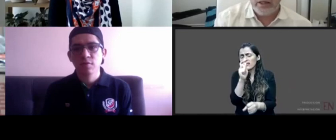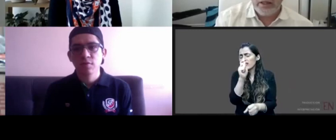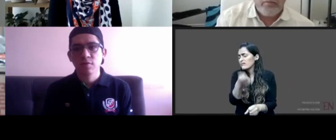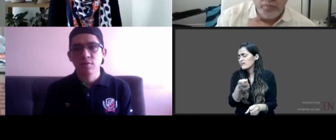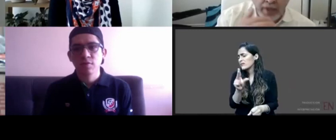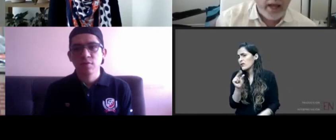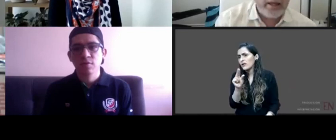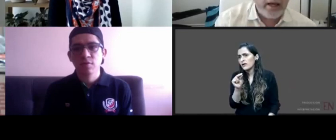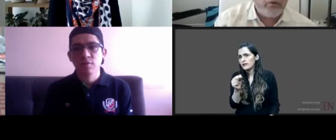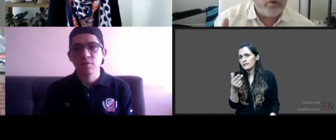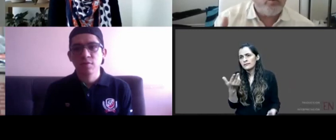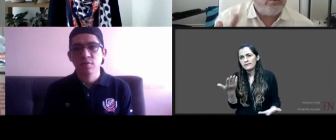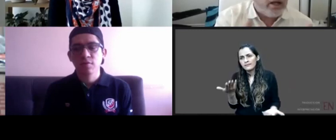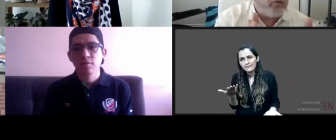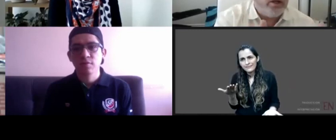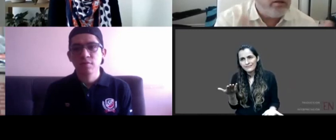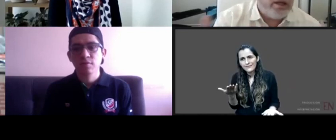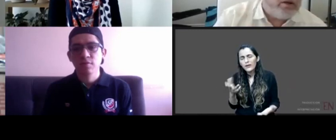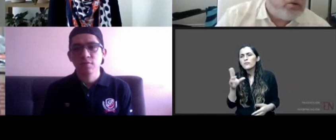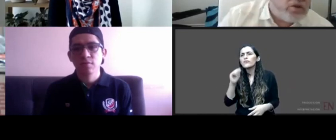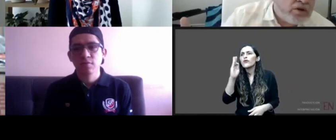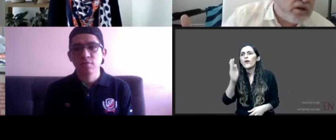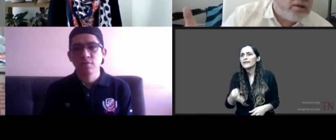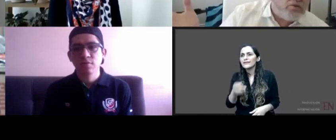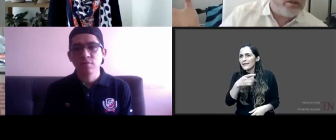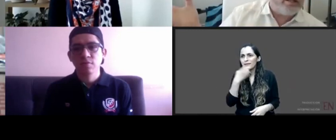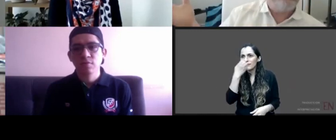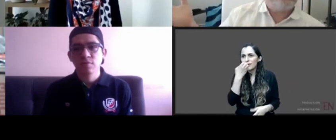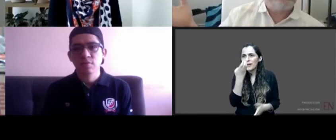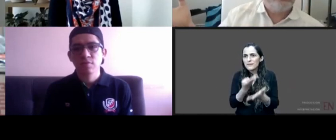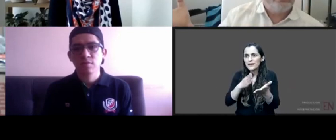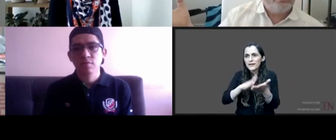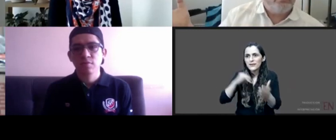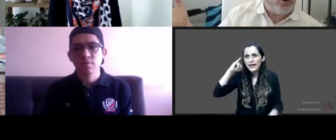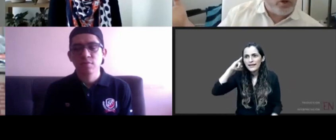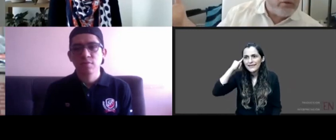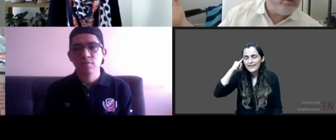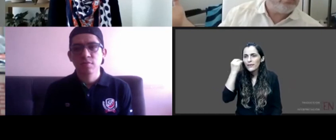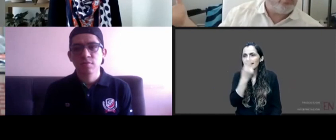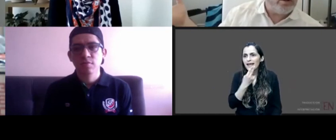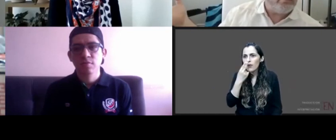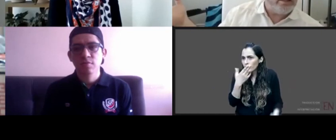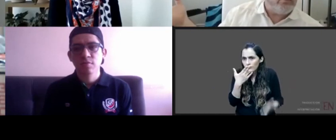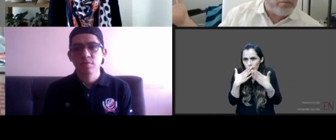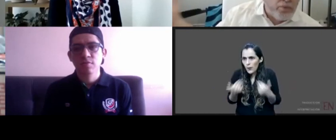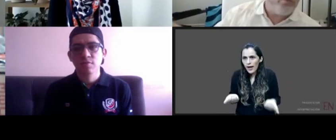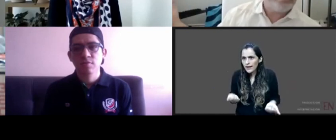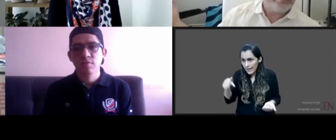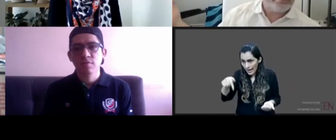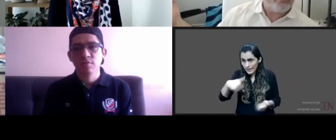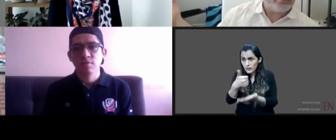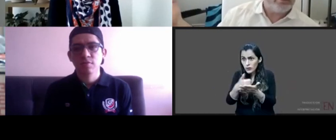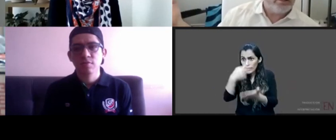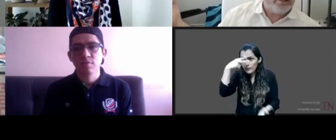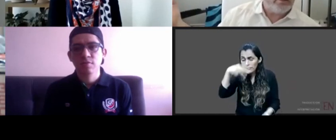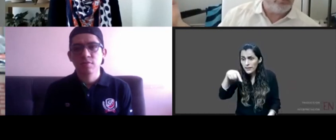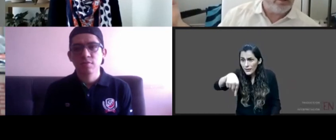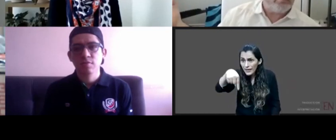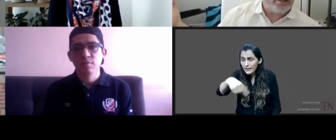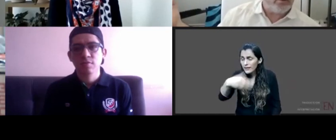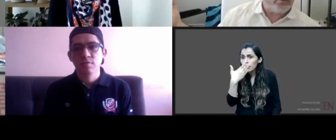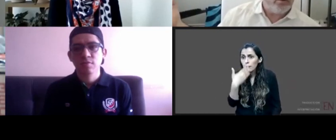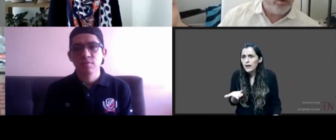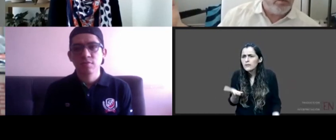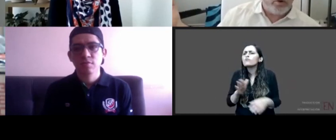donde haya en la Ciudad de México una escuela bilingüe náhuatl. ¿Por qué no hay una escuela bilingüe pública náhuatl en la